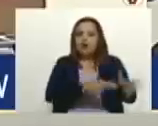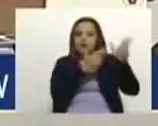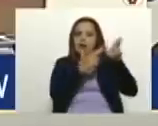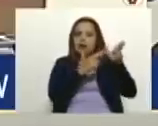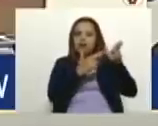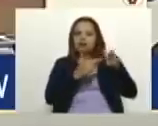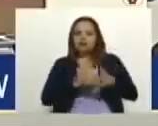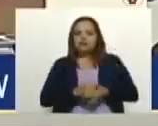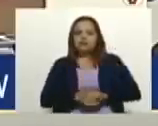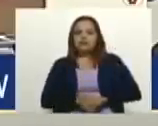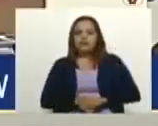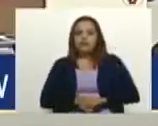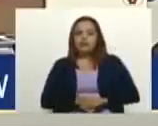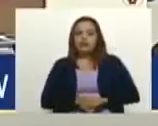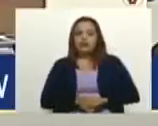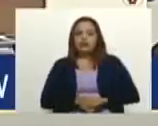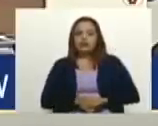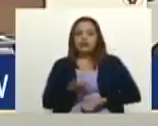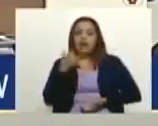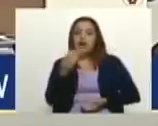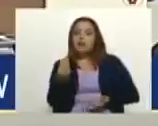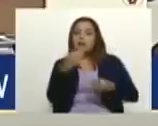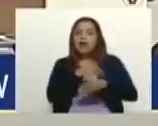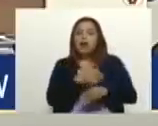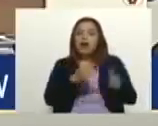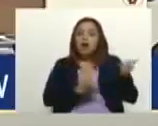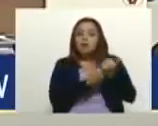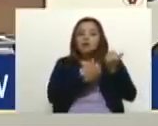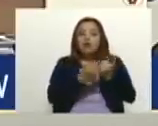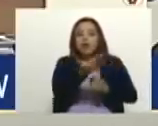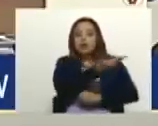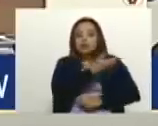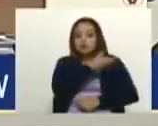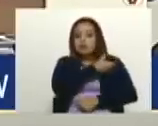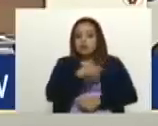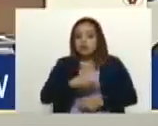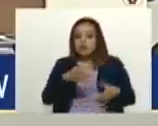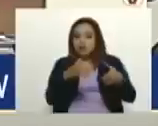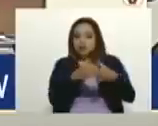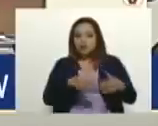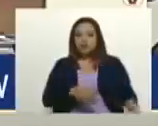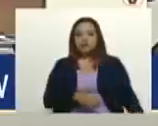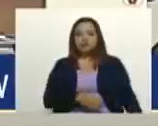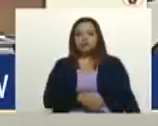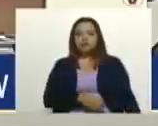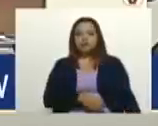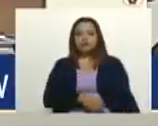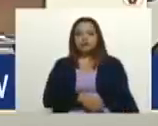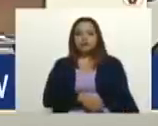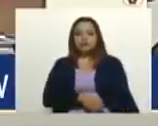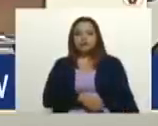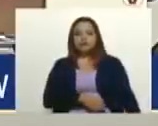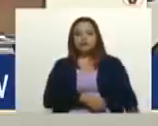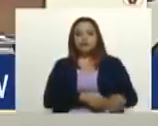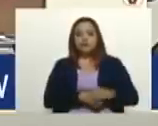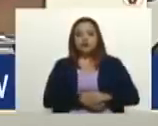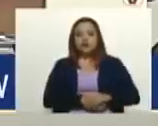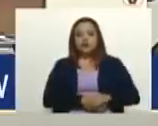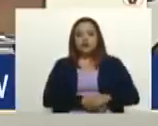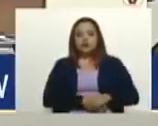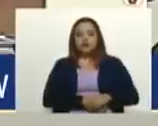Confiaban más esos presidentes en los grupos paramilitares, en la eficiencia de los grupos